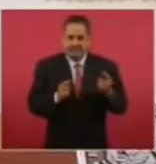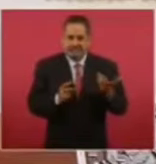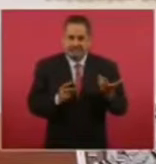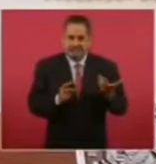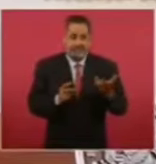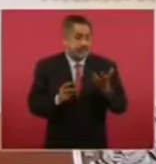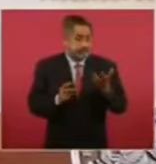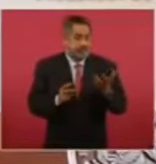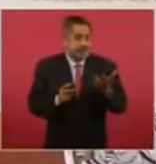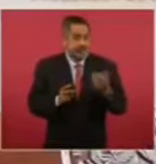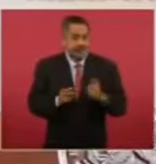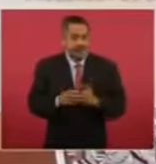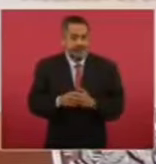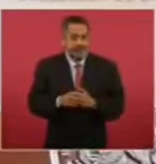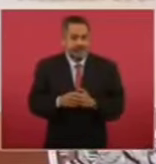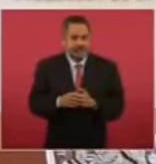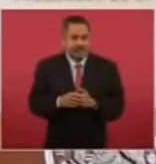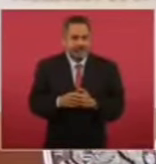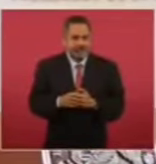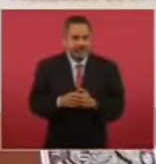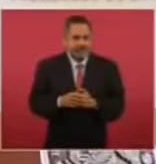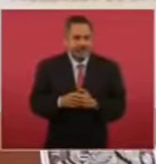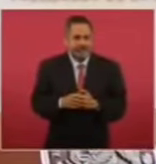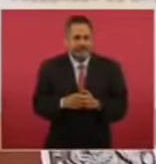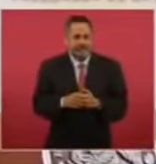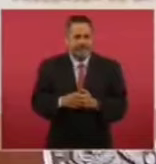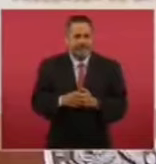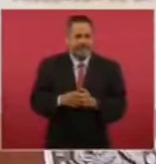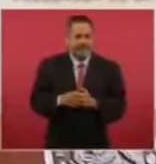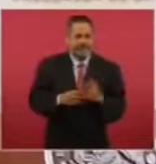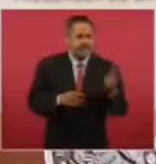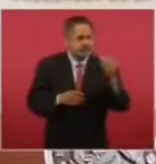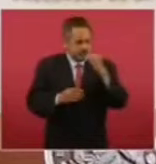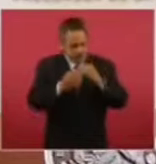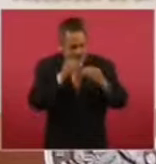porque decían,